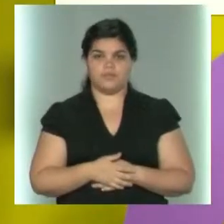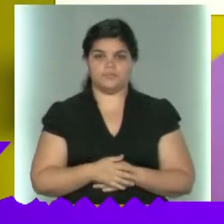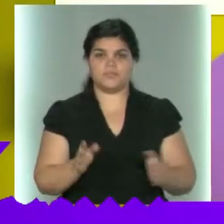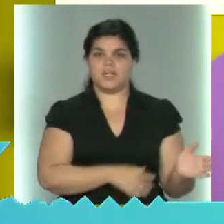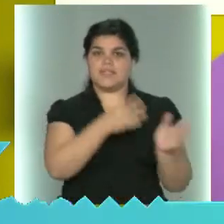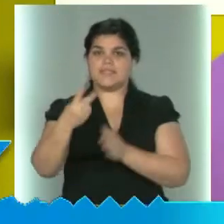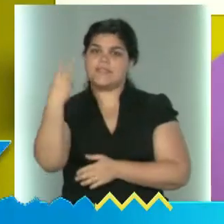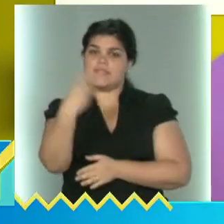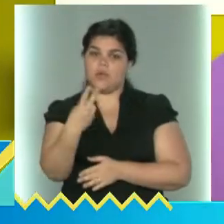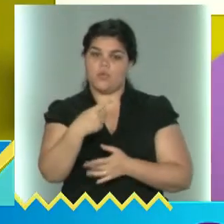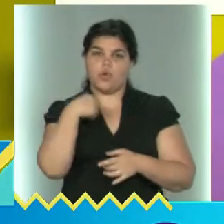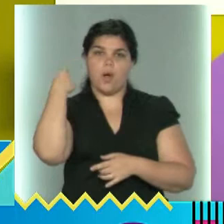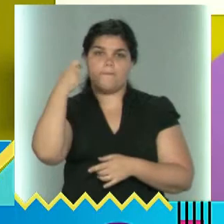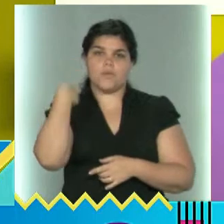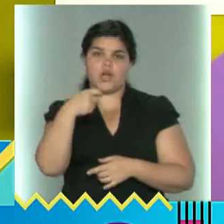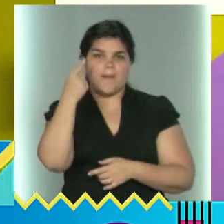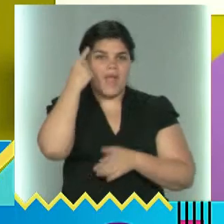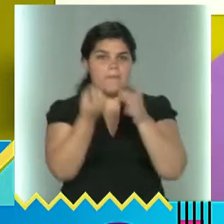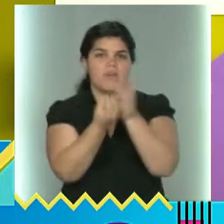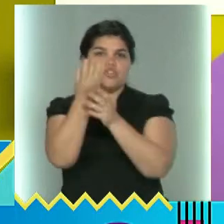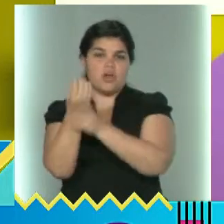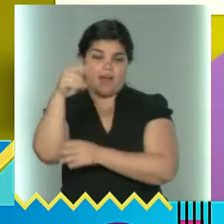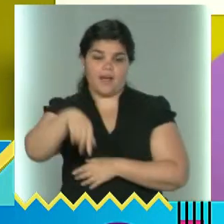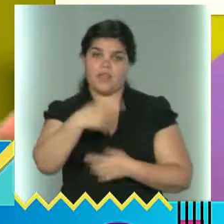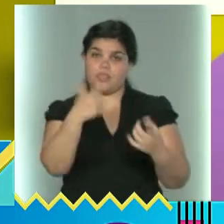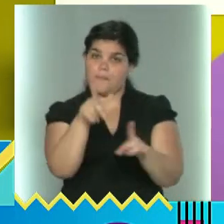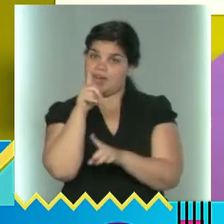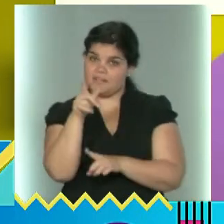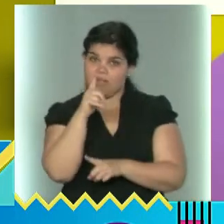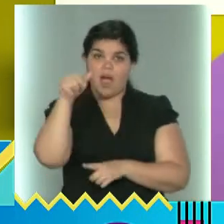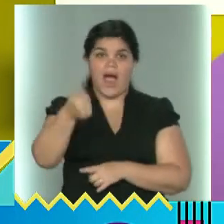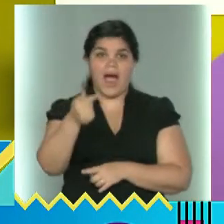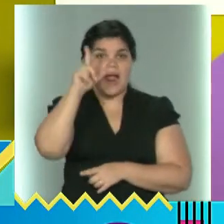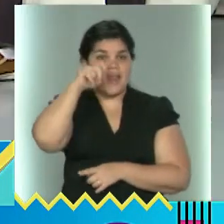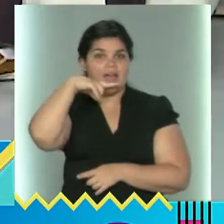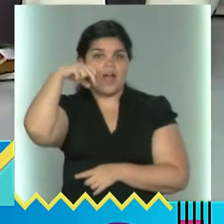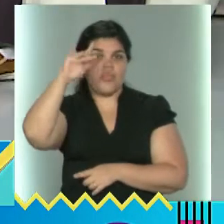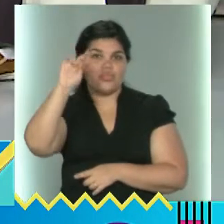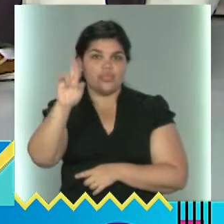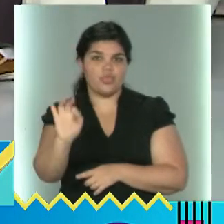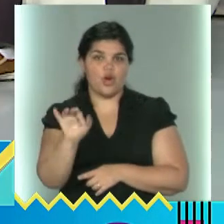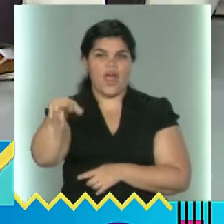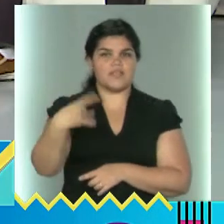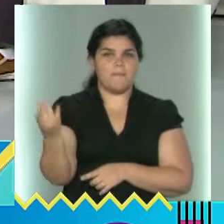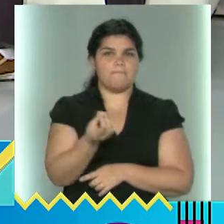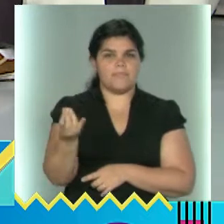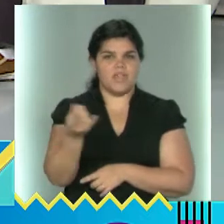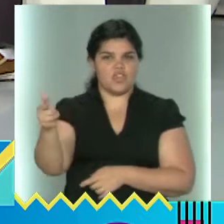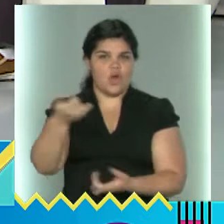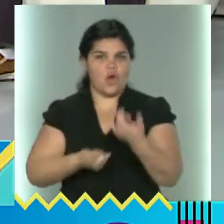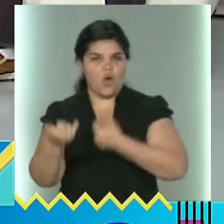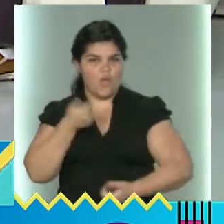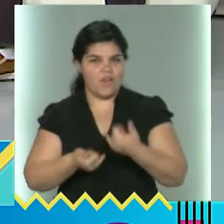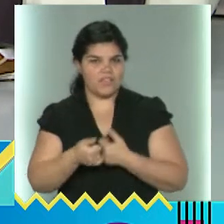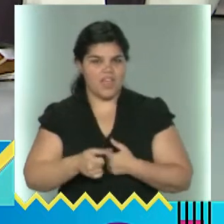Segundo bloque de este programa de inventores en distintos parecidos, y Alejandro se atrevió a responder esa pregunta de mitos, era de si todos